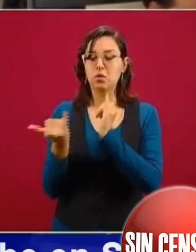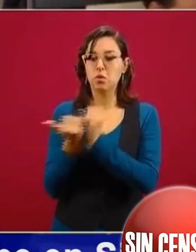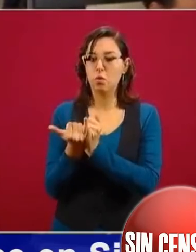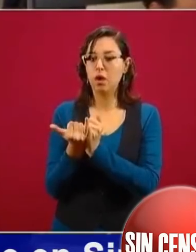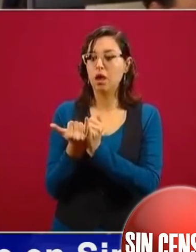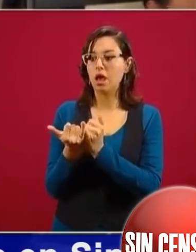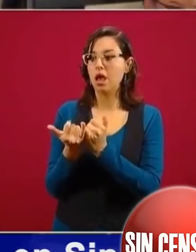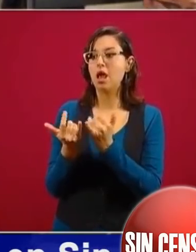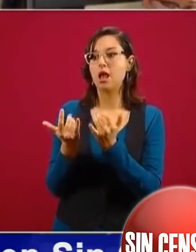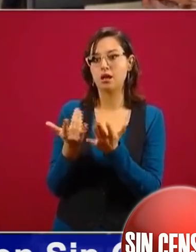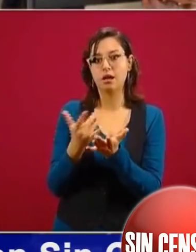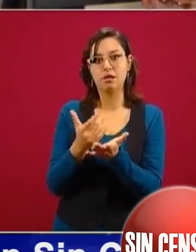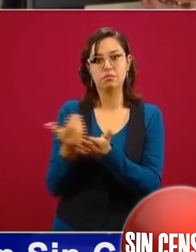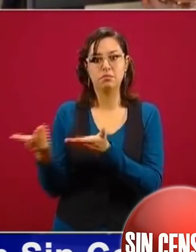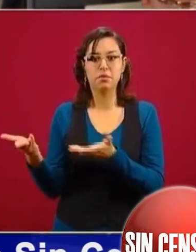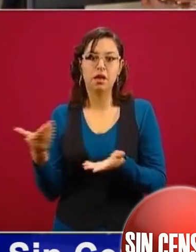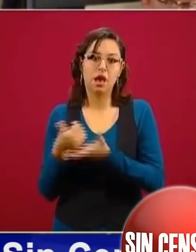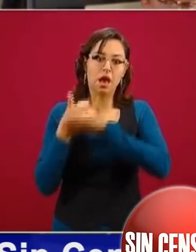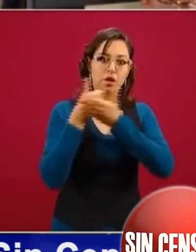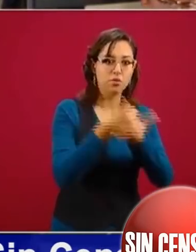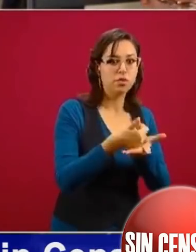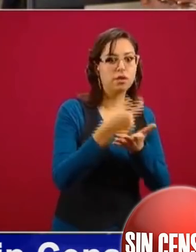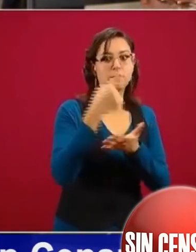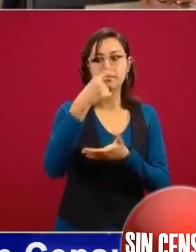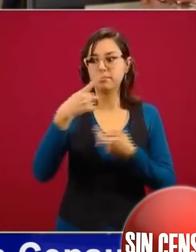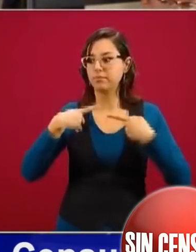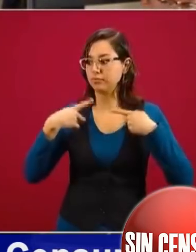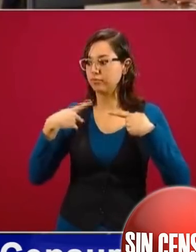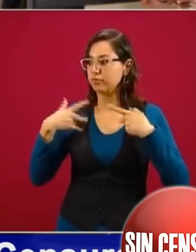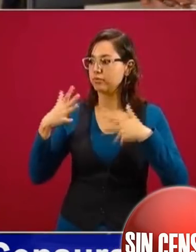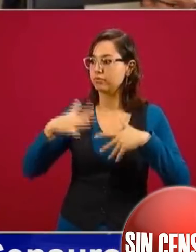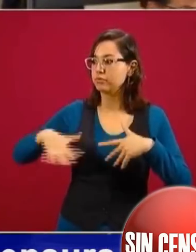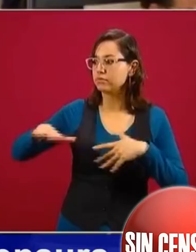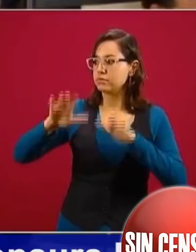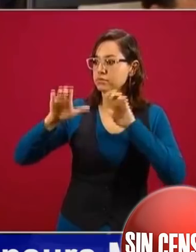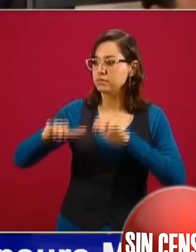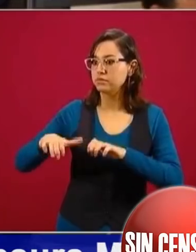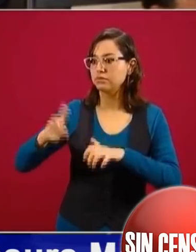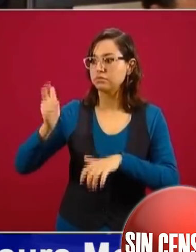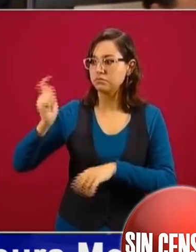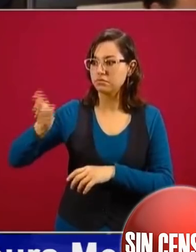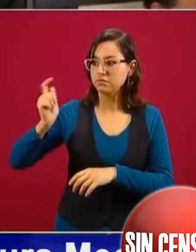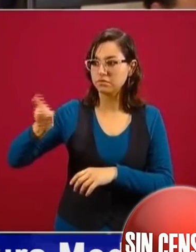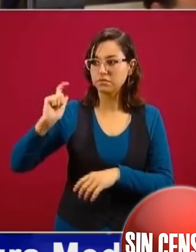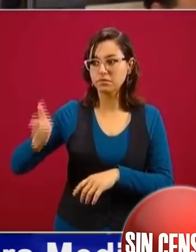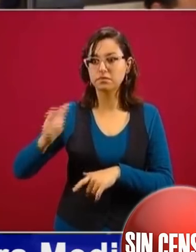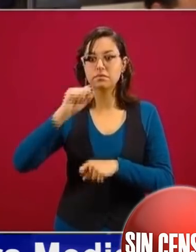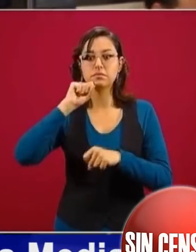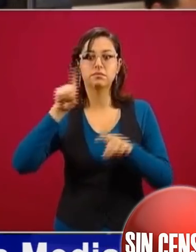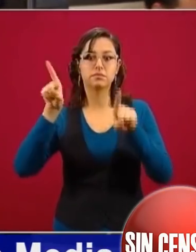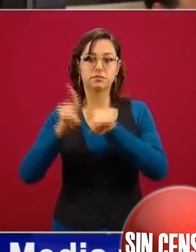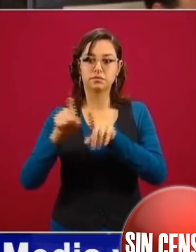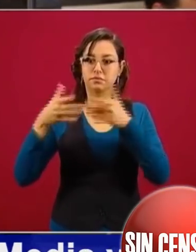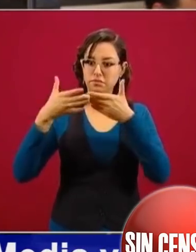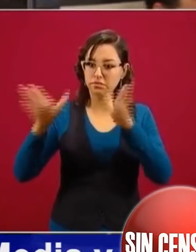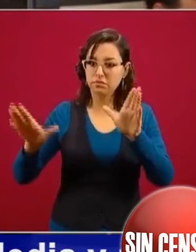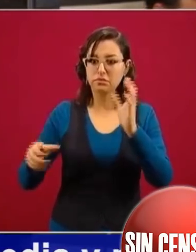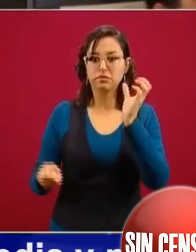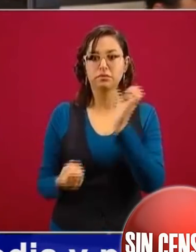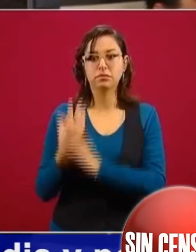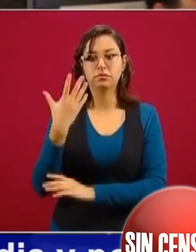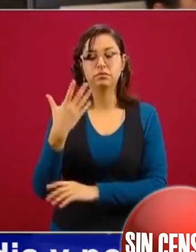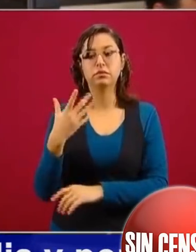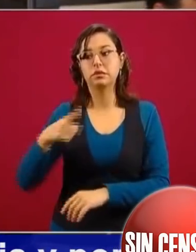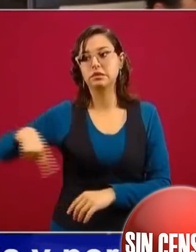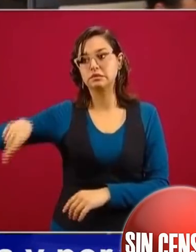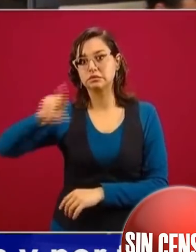para pagar todo esto, sostener los empleos e incluso también poder abrir más fuentes de empleo. Esa es la preocupación